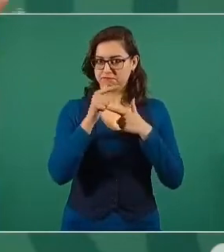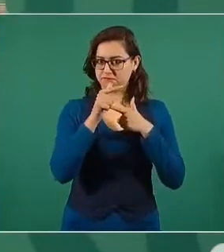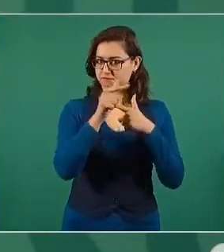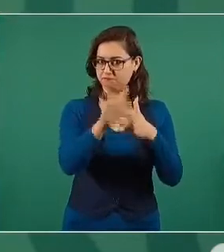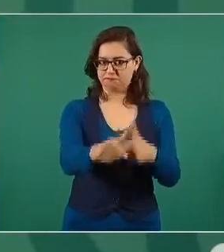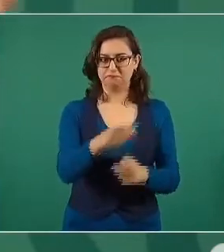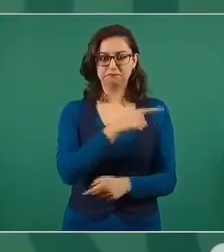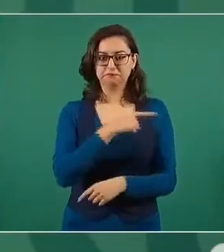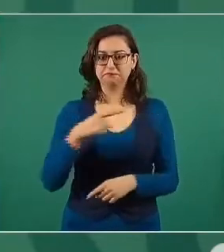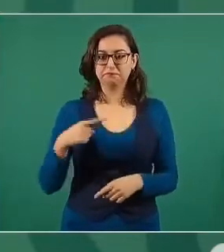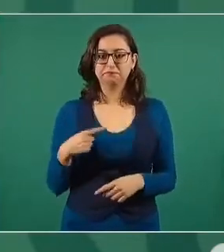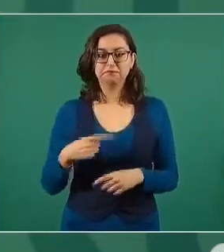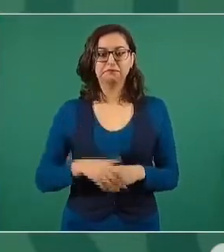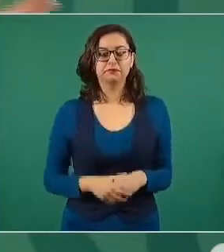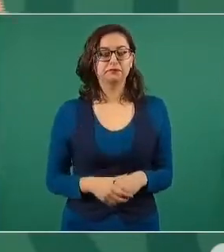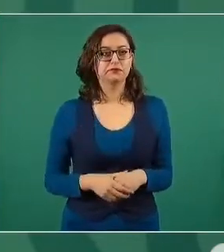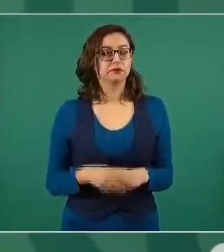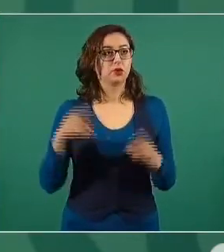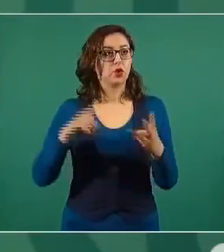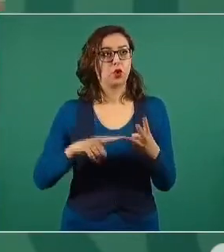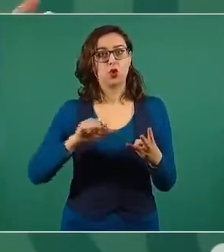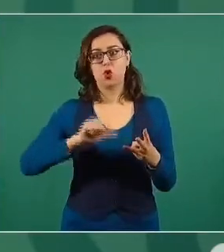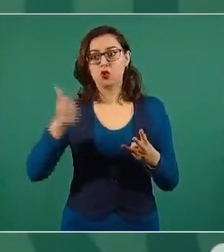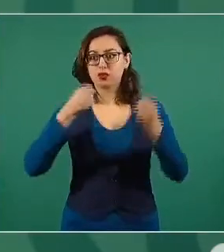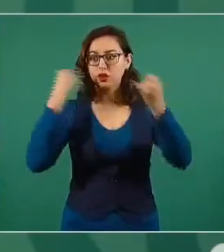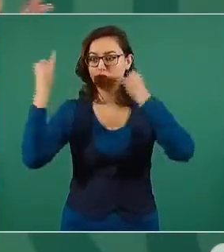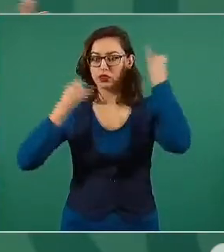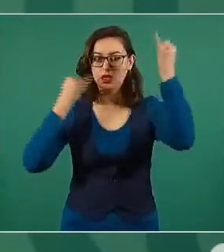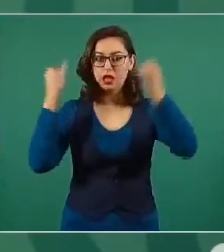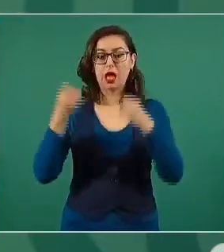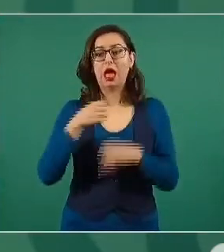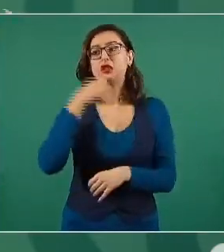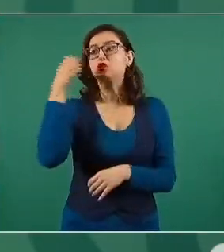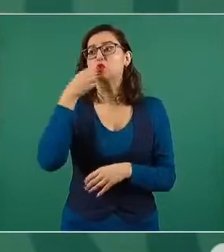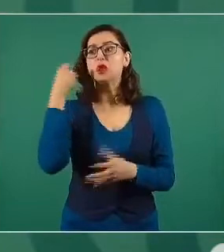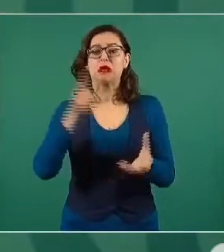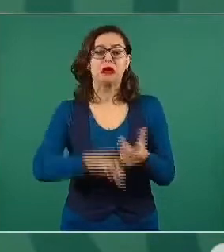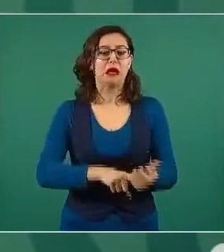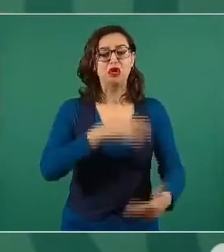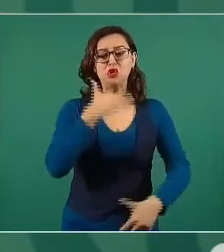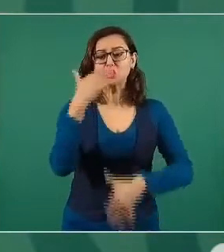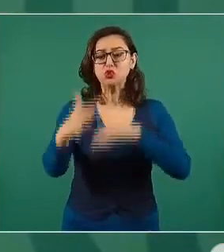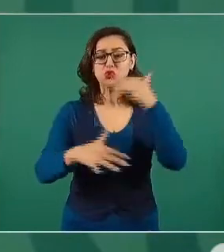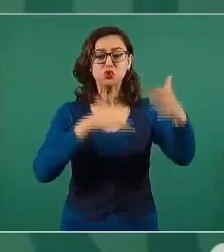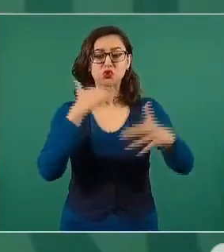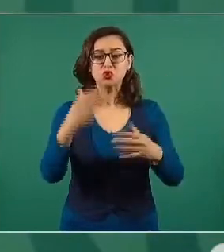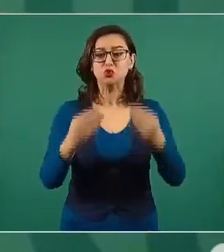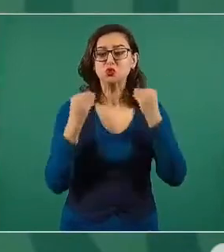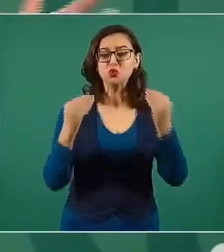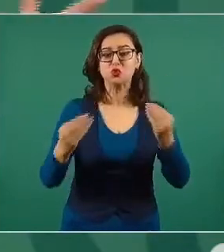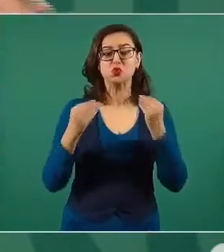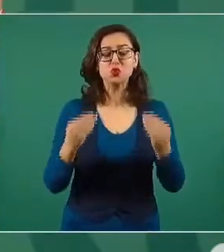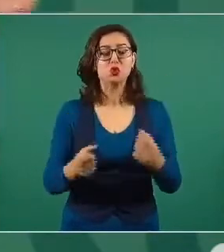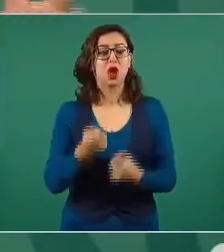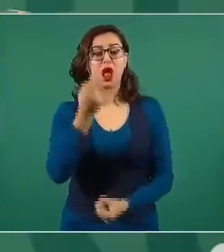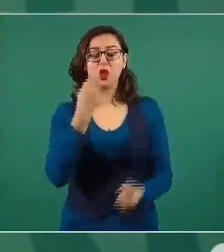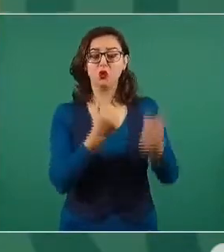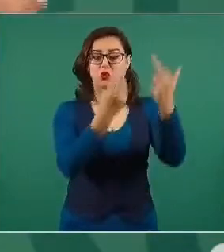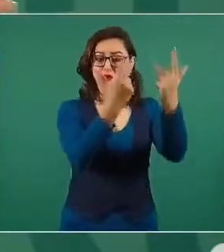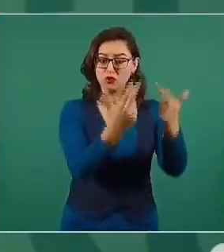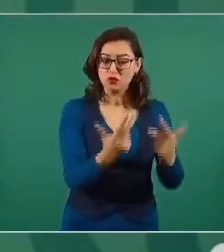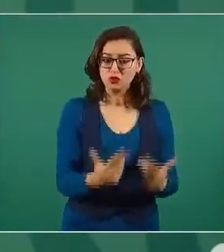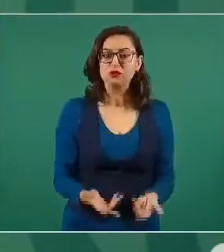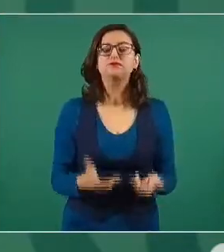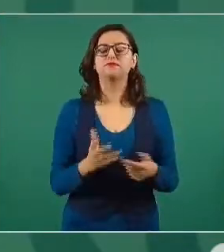Luego, de que están muy sucias las escuelas y hay algunas vandalizadas, ya estamos echando a andar